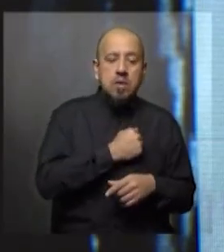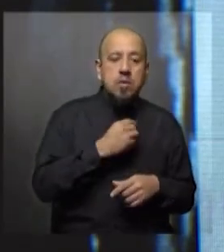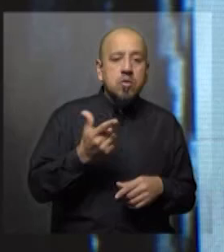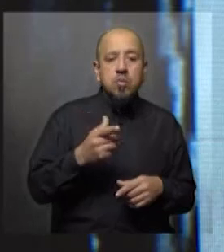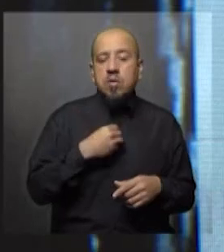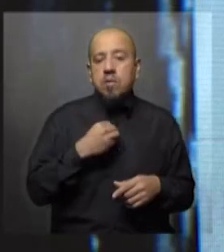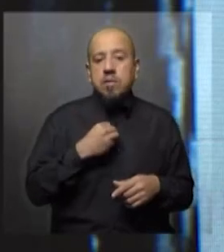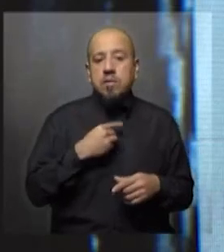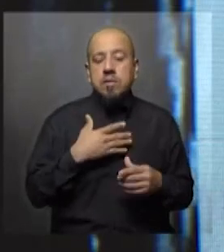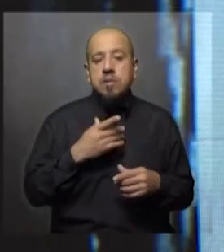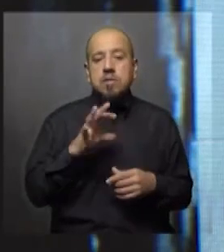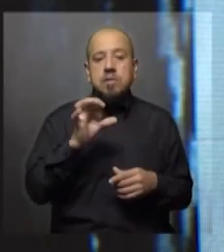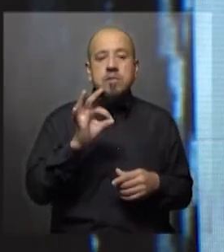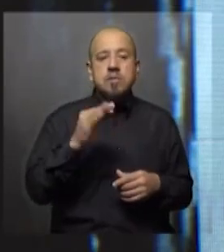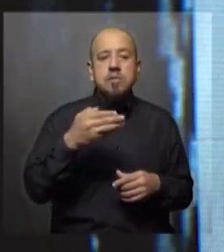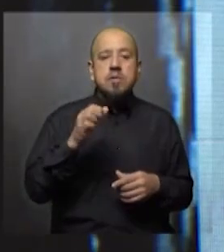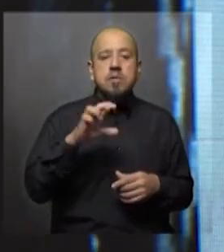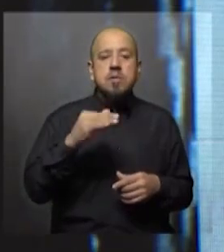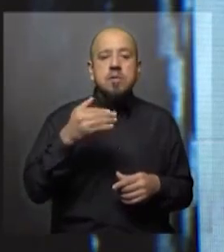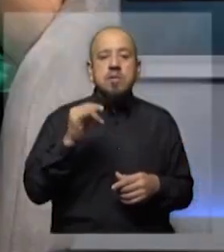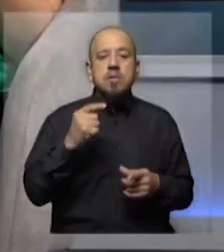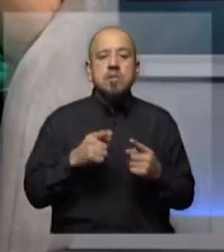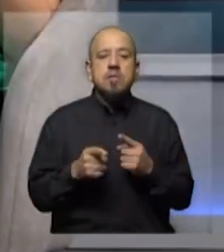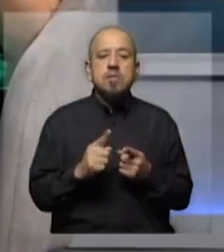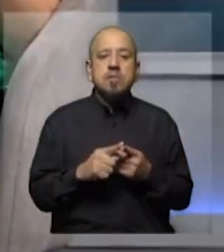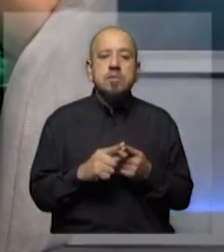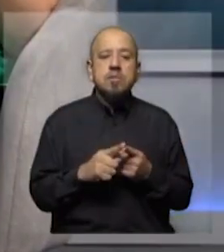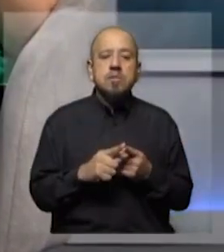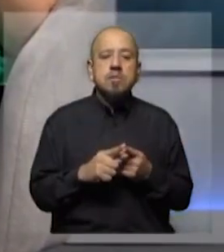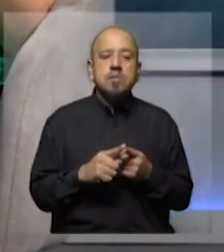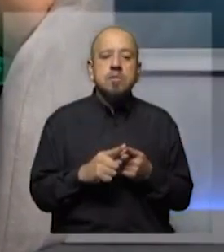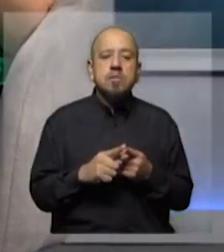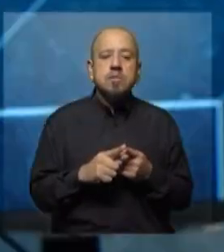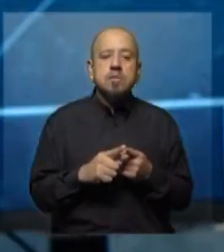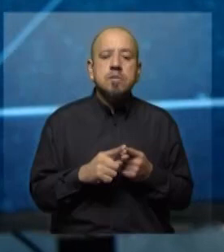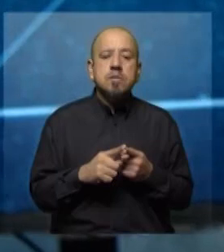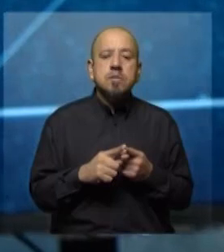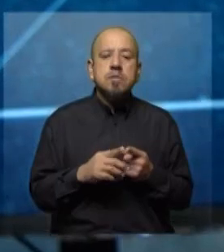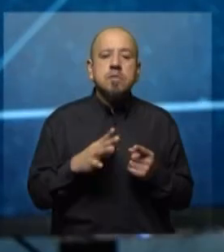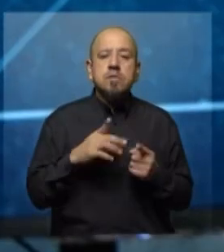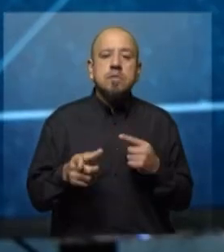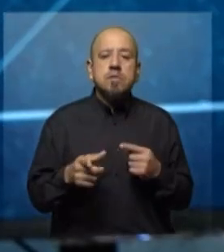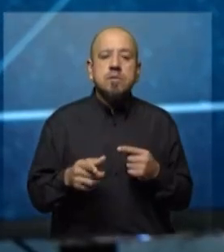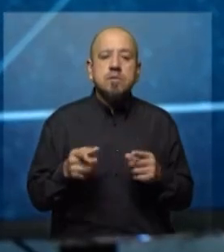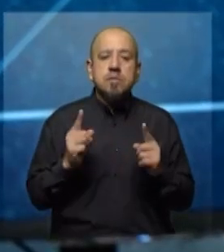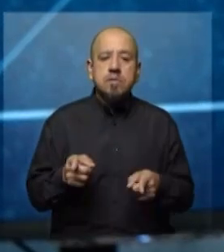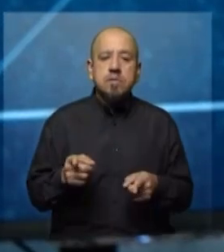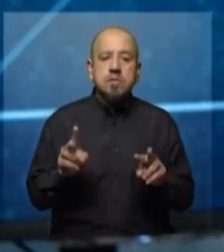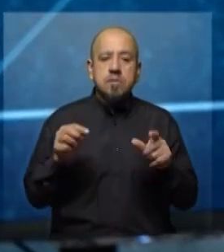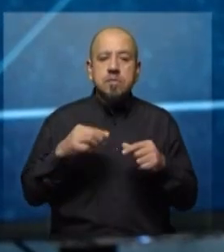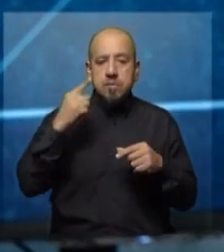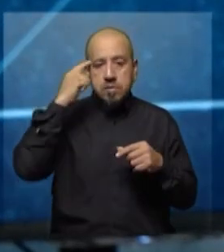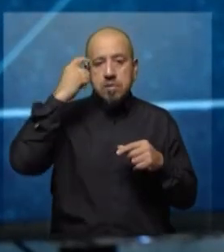desconfianza y eso verde breve porque ya tenemos que ir cerrando Pero hay detrás de eso también una cuestión